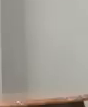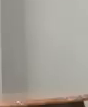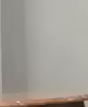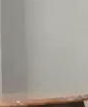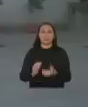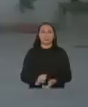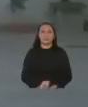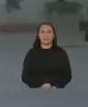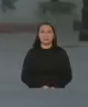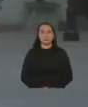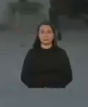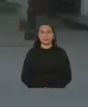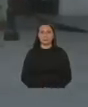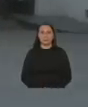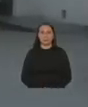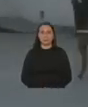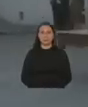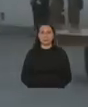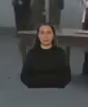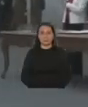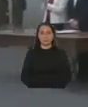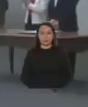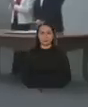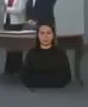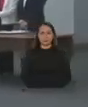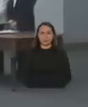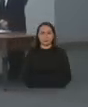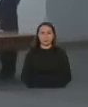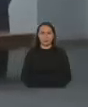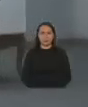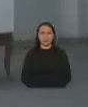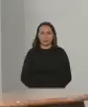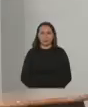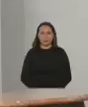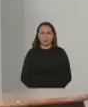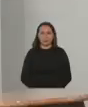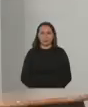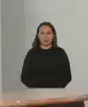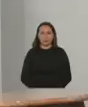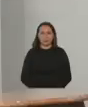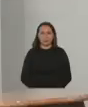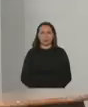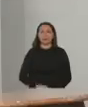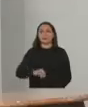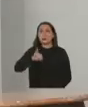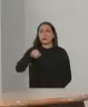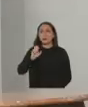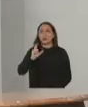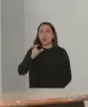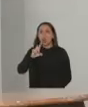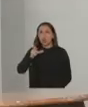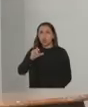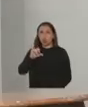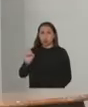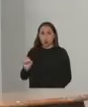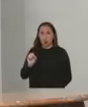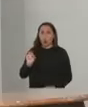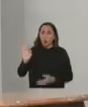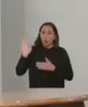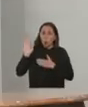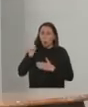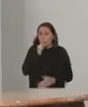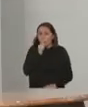senador Fidel Espinosa en el Cerro Castillo. Y que no solamente usted, senador, lo dijo, sino que lo dijeron varios. Y